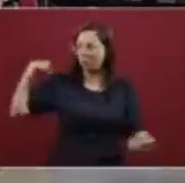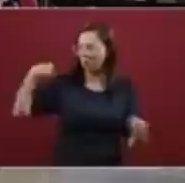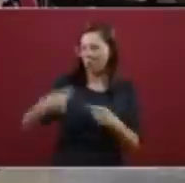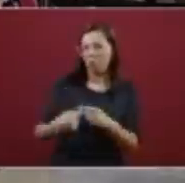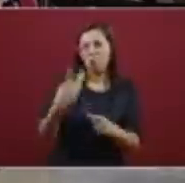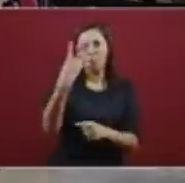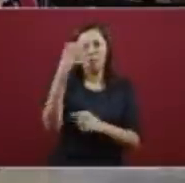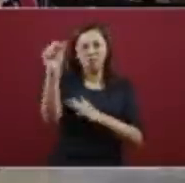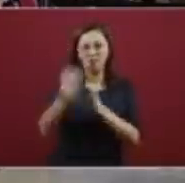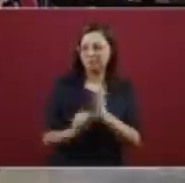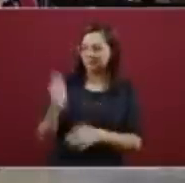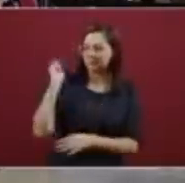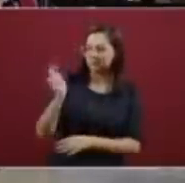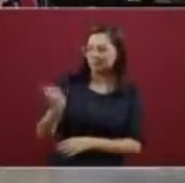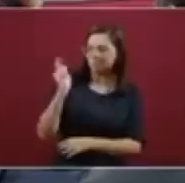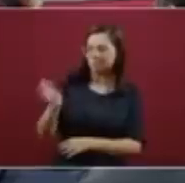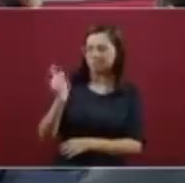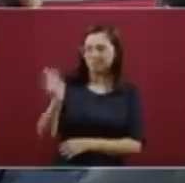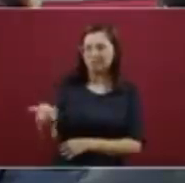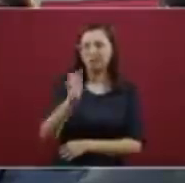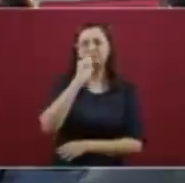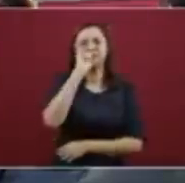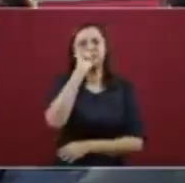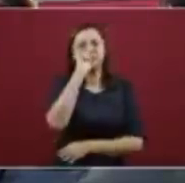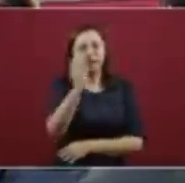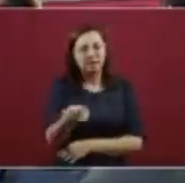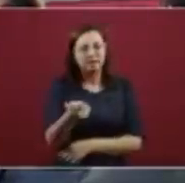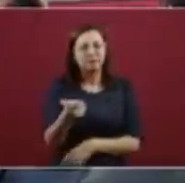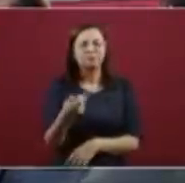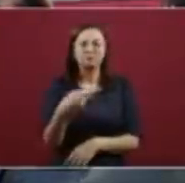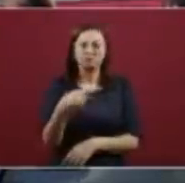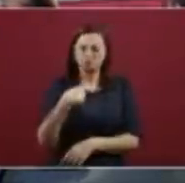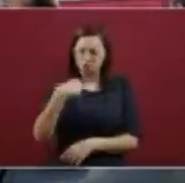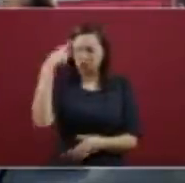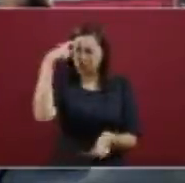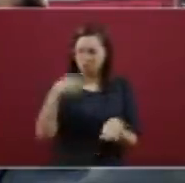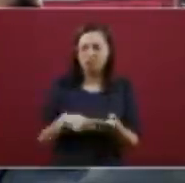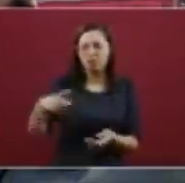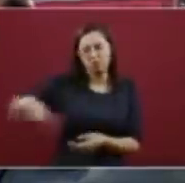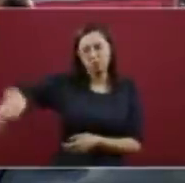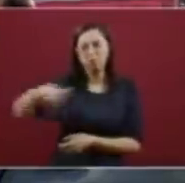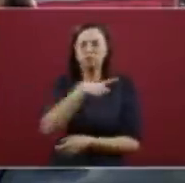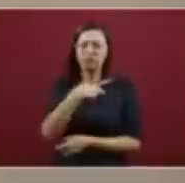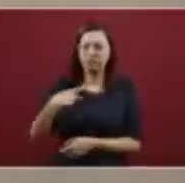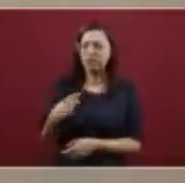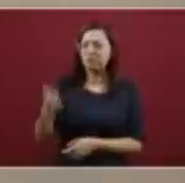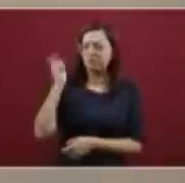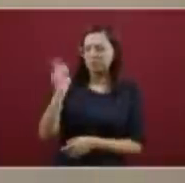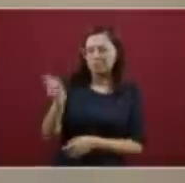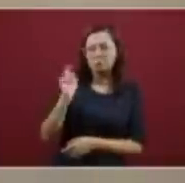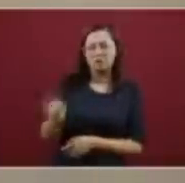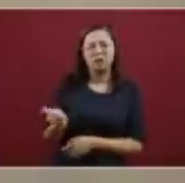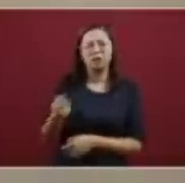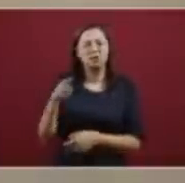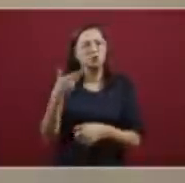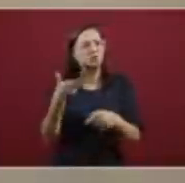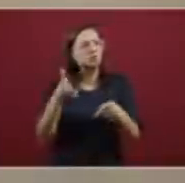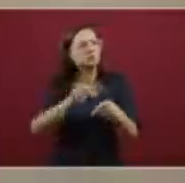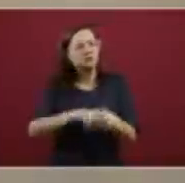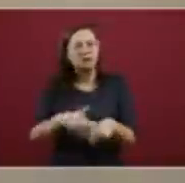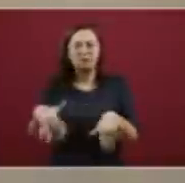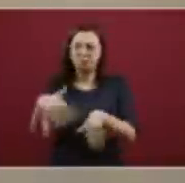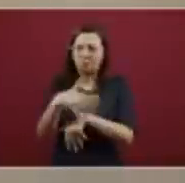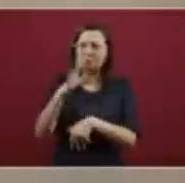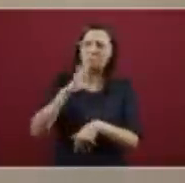cuentan con hospitales incompletos, no hay medicamentos en los hospitales. ¿Qué va a hacer con ese pago de los